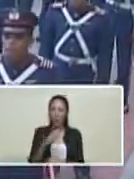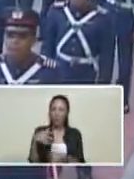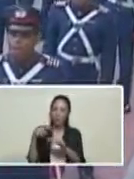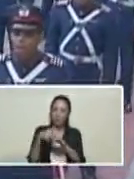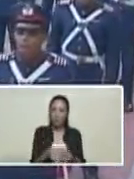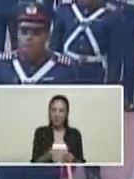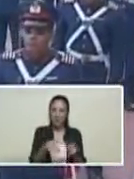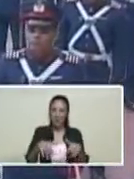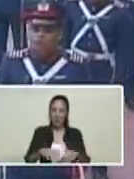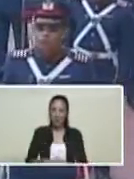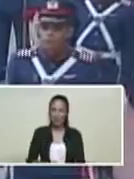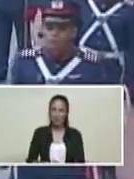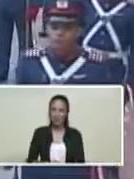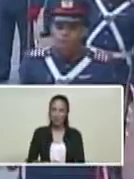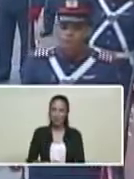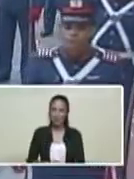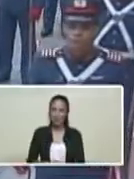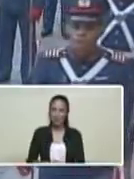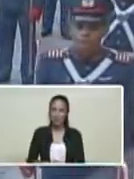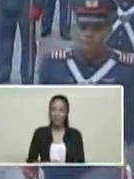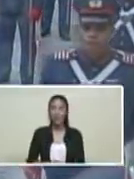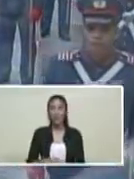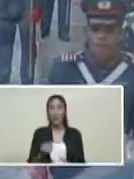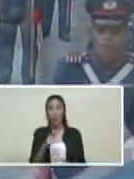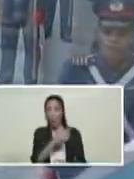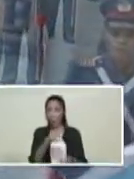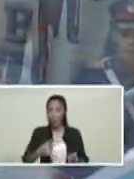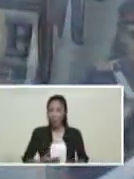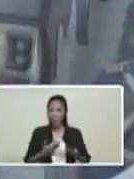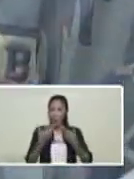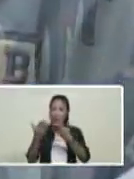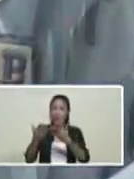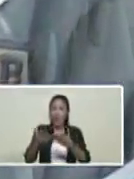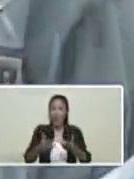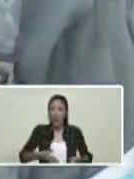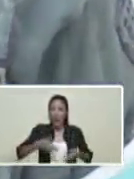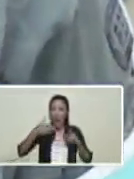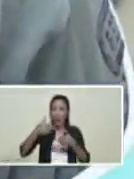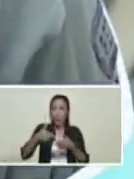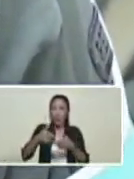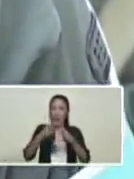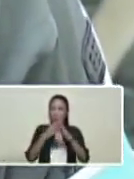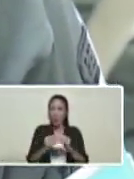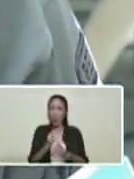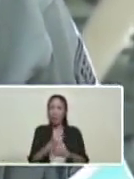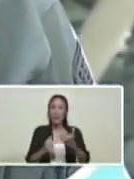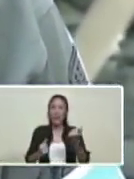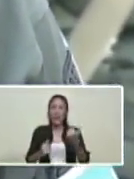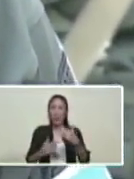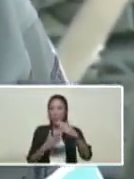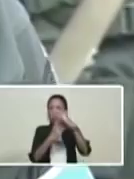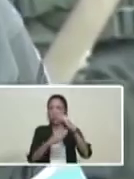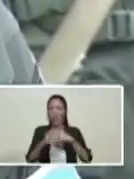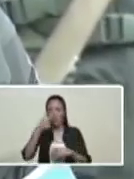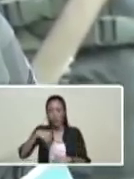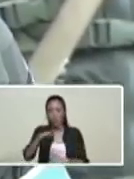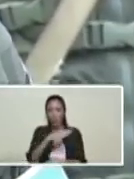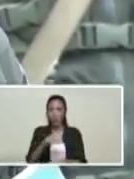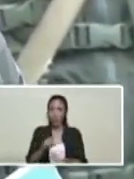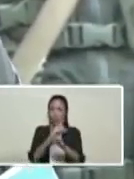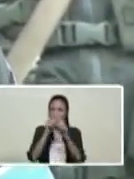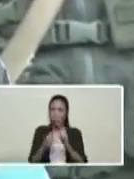ustedes pondrían sus armas al servicio de la oligarquía bogotana contra su propio pueblo preguntó